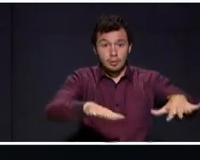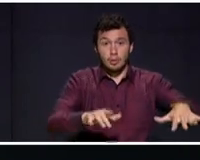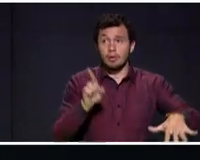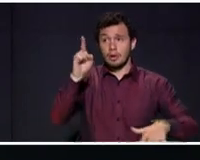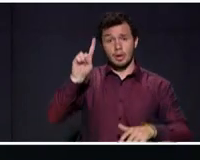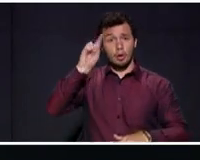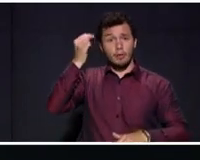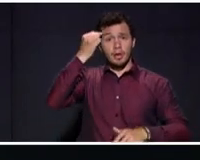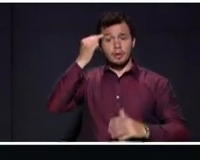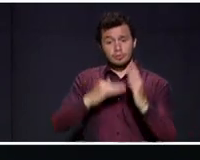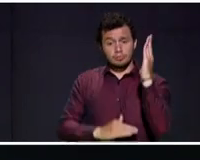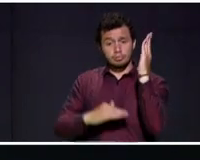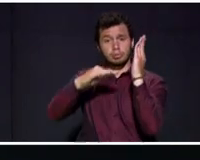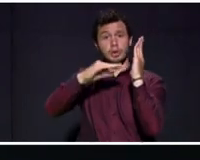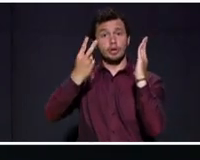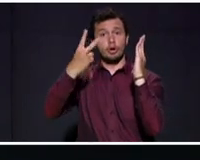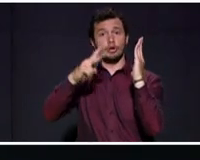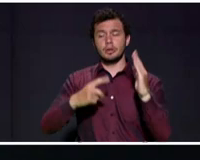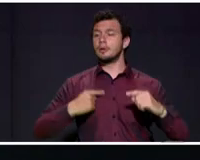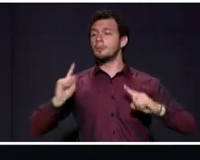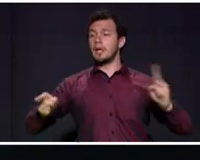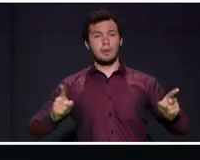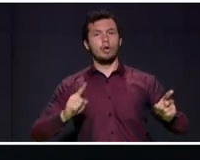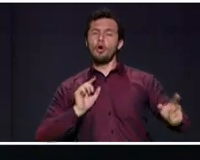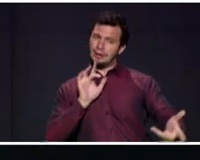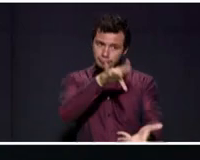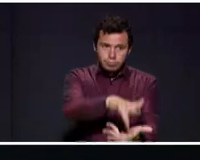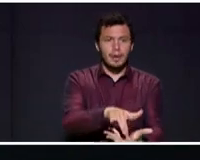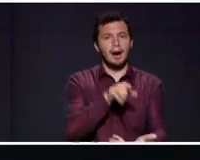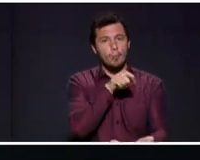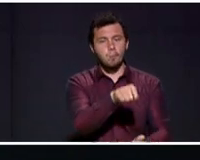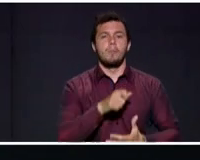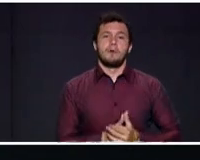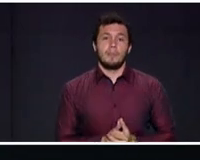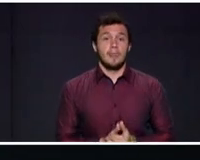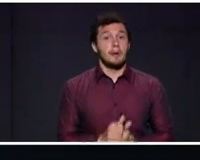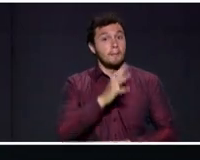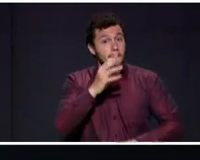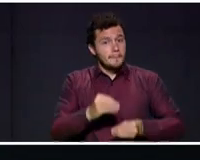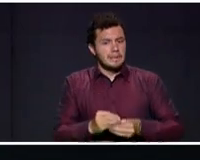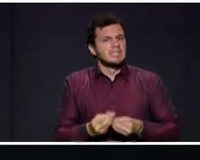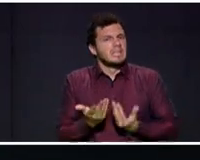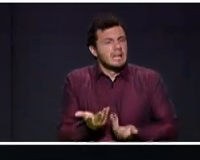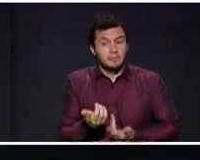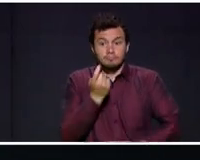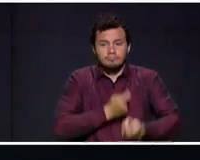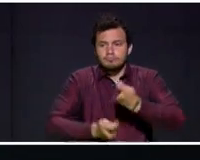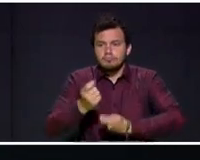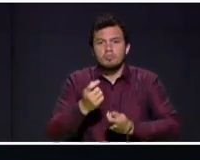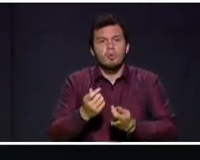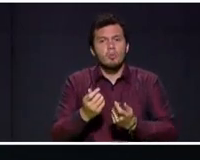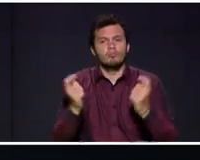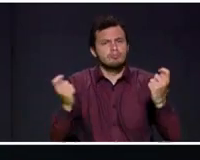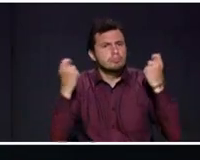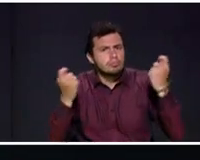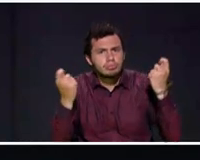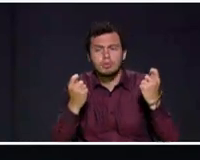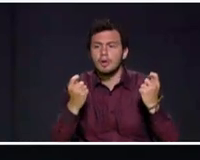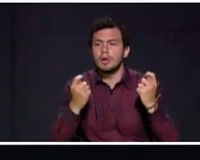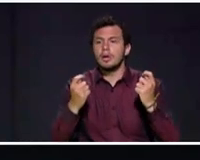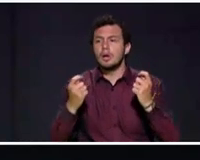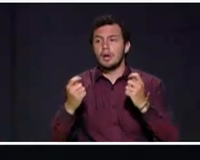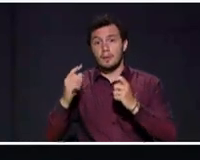además vamos a promocionar cuando se requiera actividades y operaciones entre la policía y el ejército